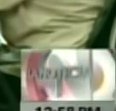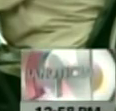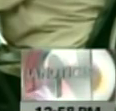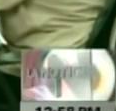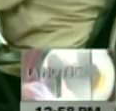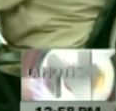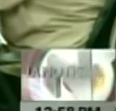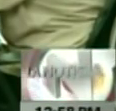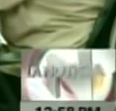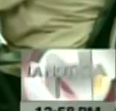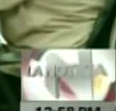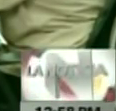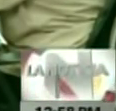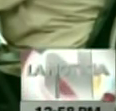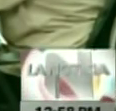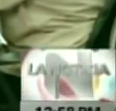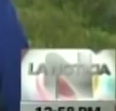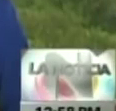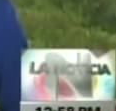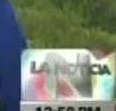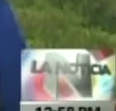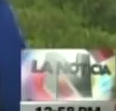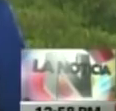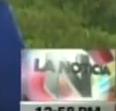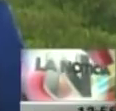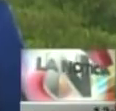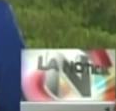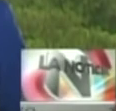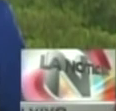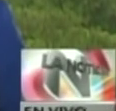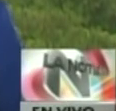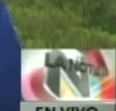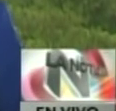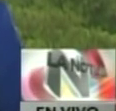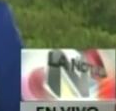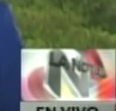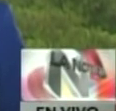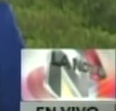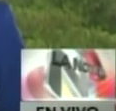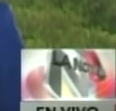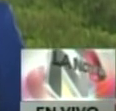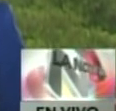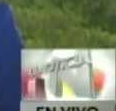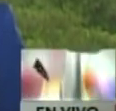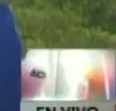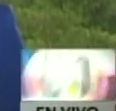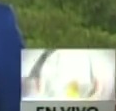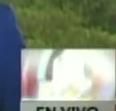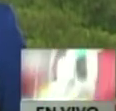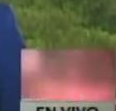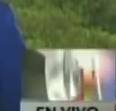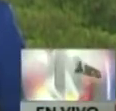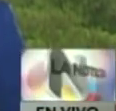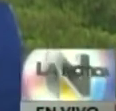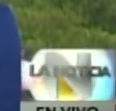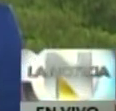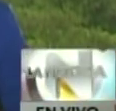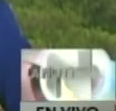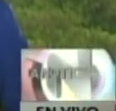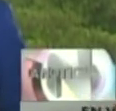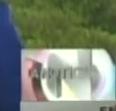lucha. Mercosur, somos Mercosur, nadie nos va a poder sacar. Escuchamos al presidente de la República, Nicolás Maduro, quien decía y